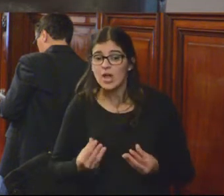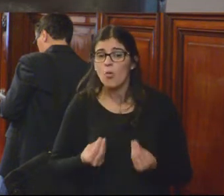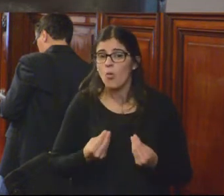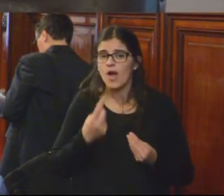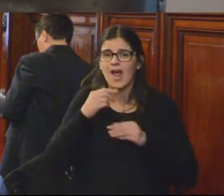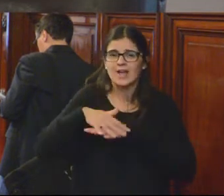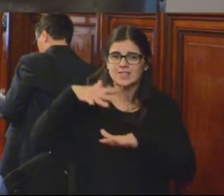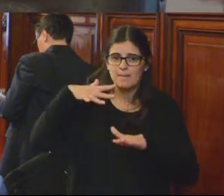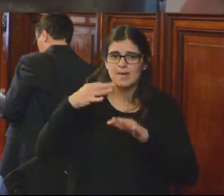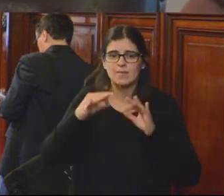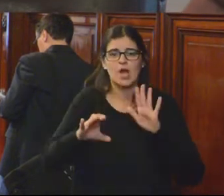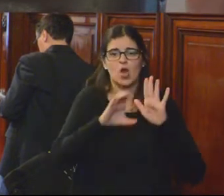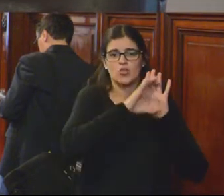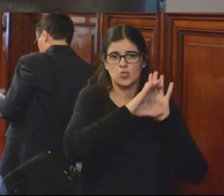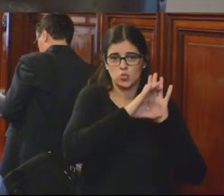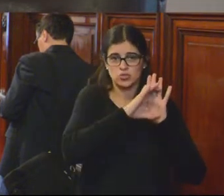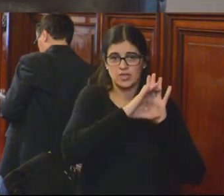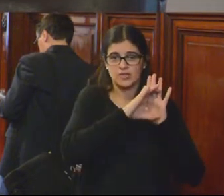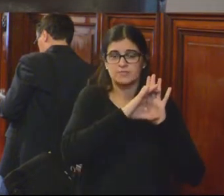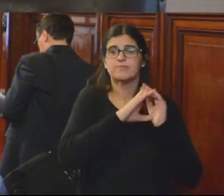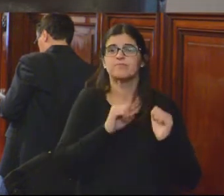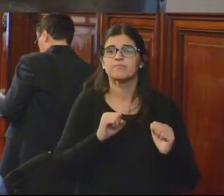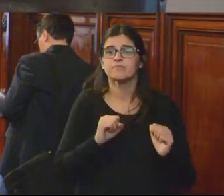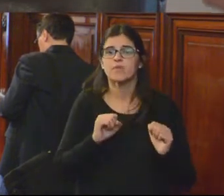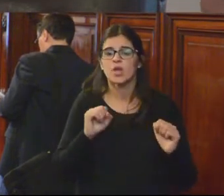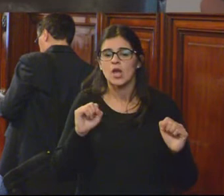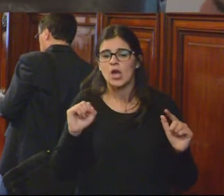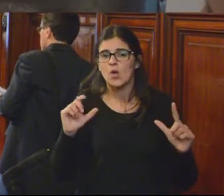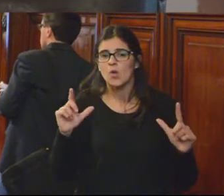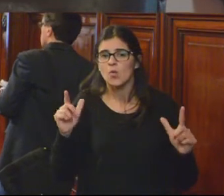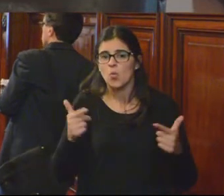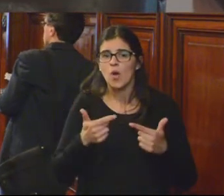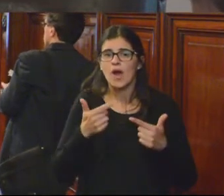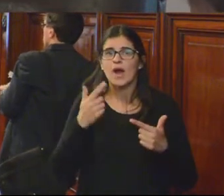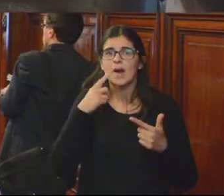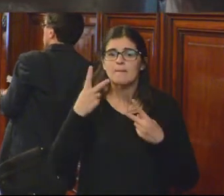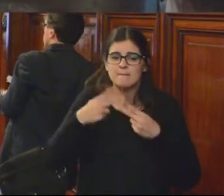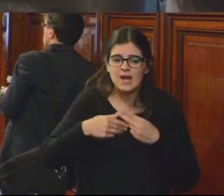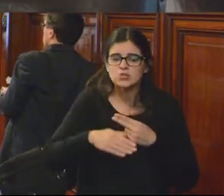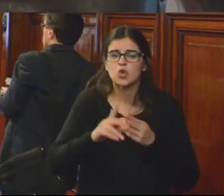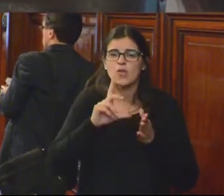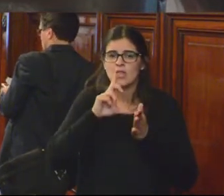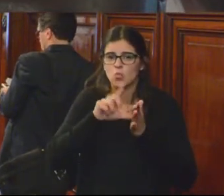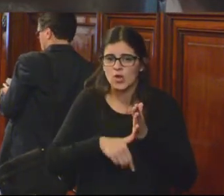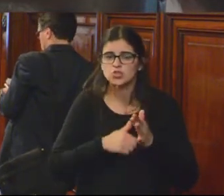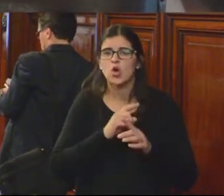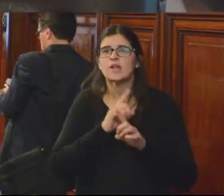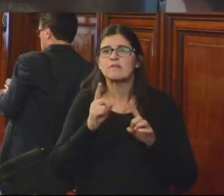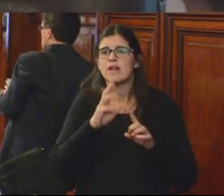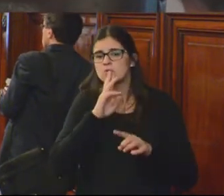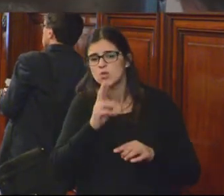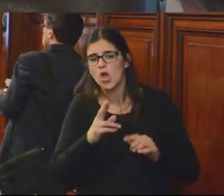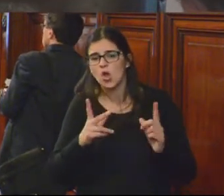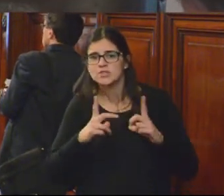Asamblea Constituyente? No tengo en la cabeza el plazo que tiene de duración ni el producto que se